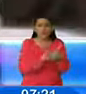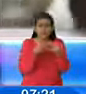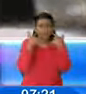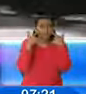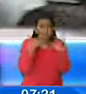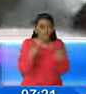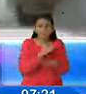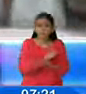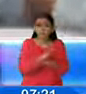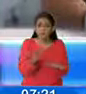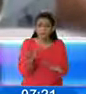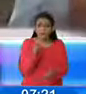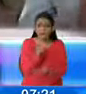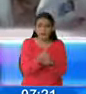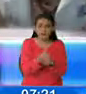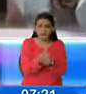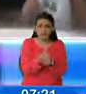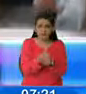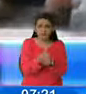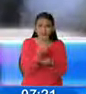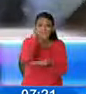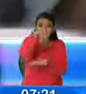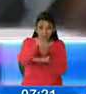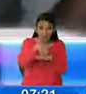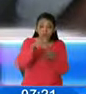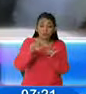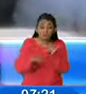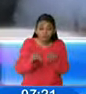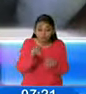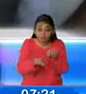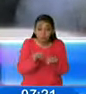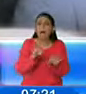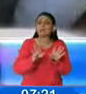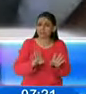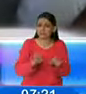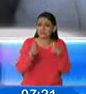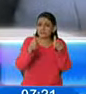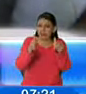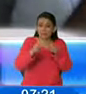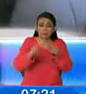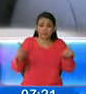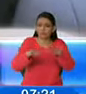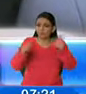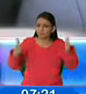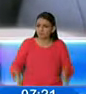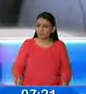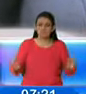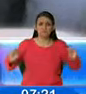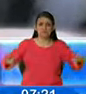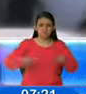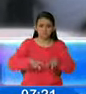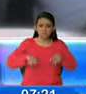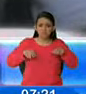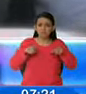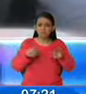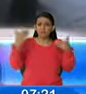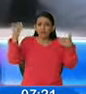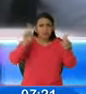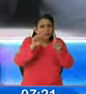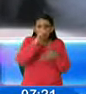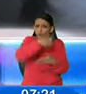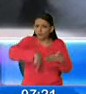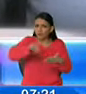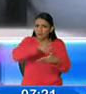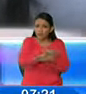a constatar. Hemos constatado la colocación de pancartas, tarimas, parlantes, etc. Y lo que le hemos dispuesto